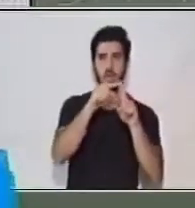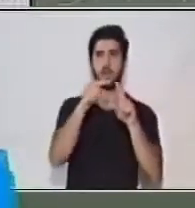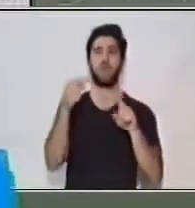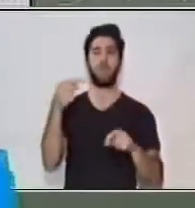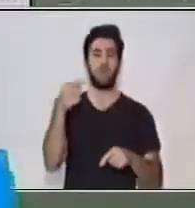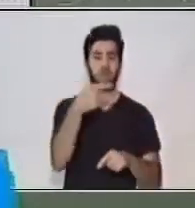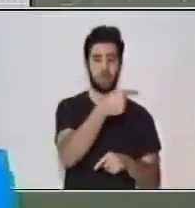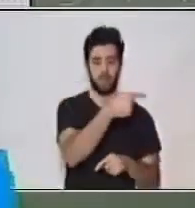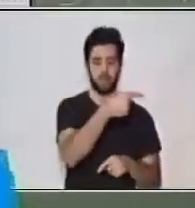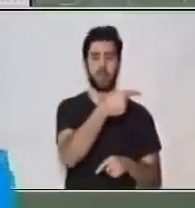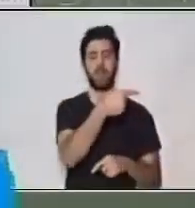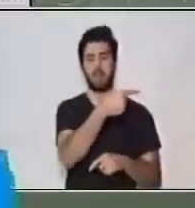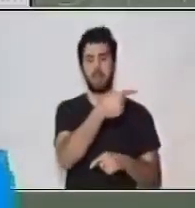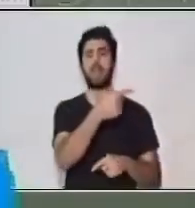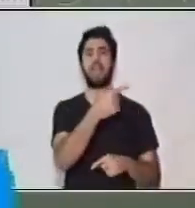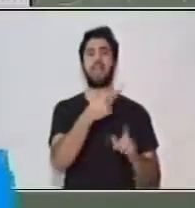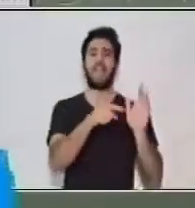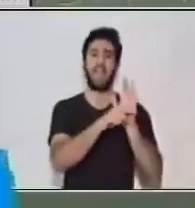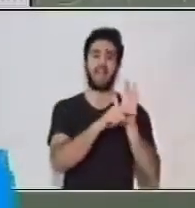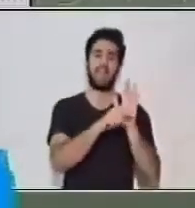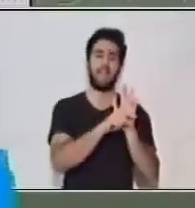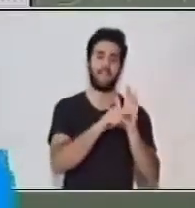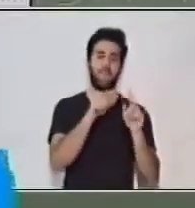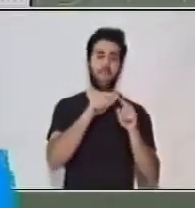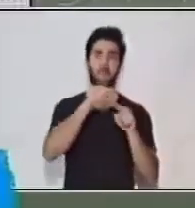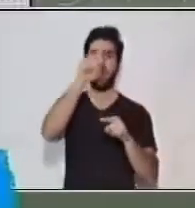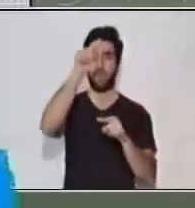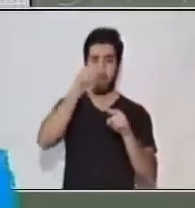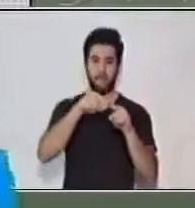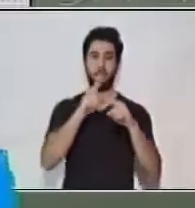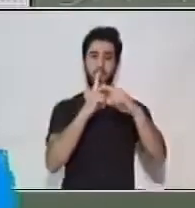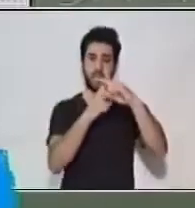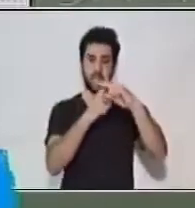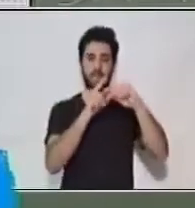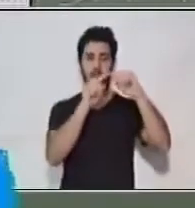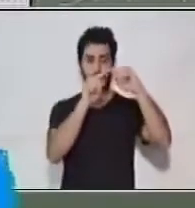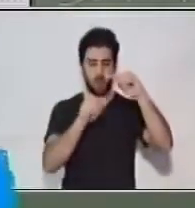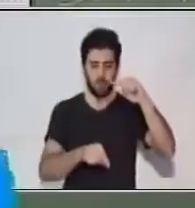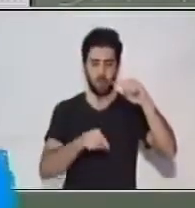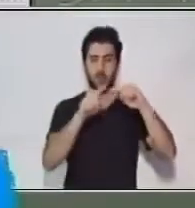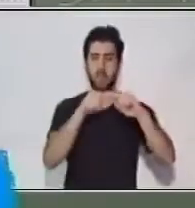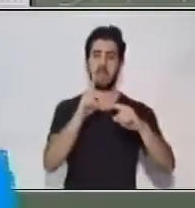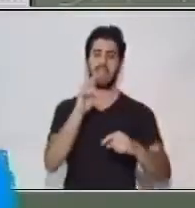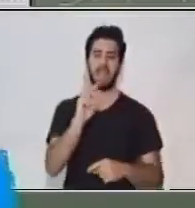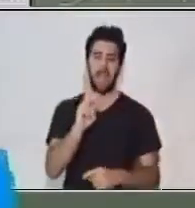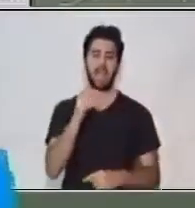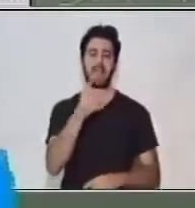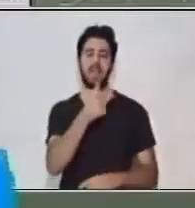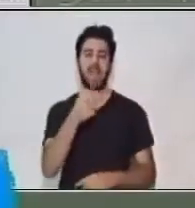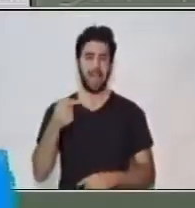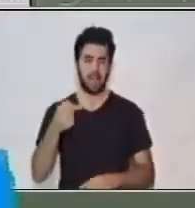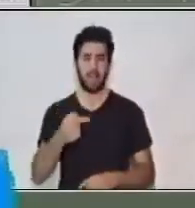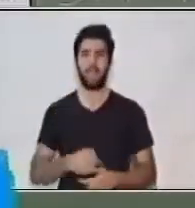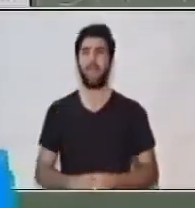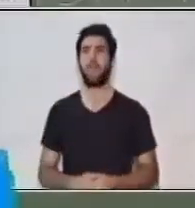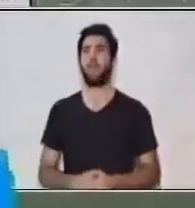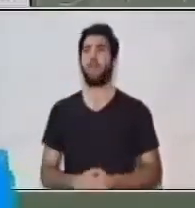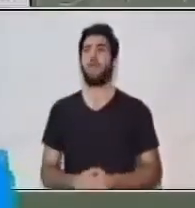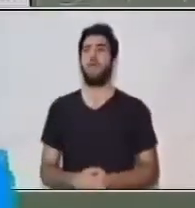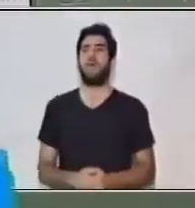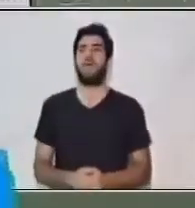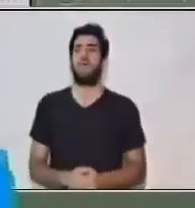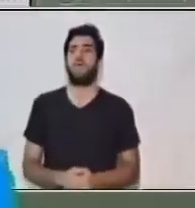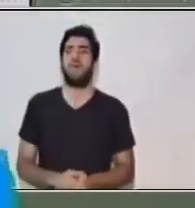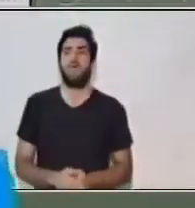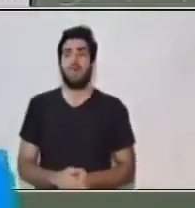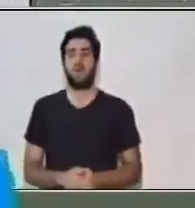eje Y negativo, pero en el eje X positivo. Y nuestra última flecha se está moviendo en el eje Y negativo y en el